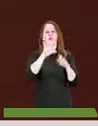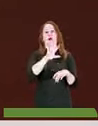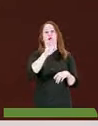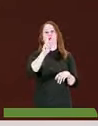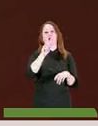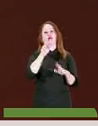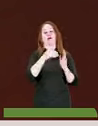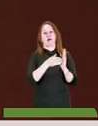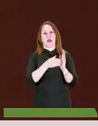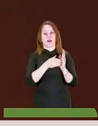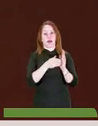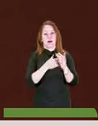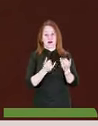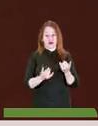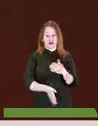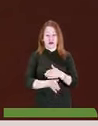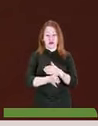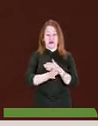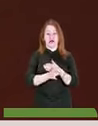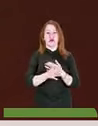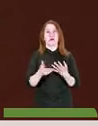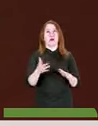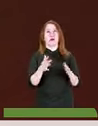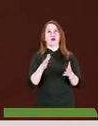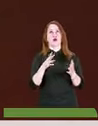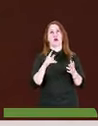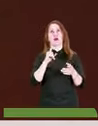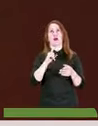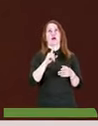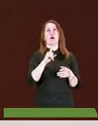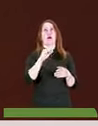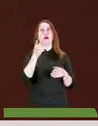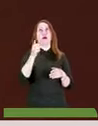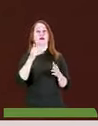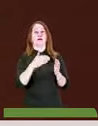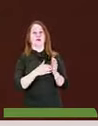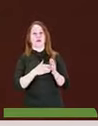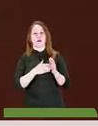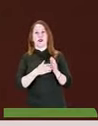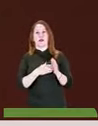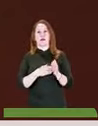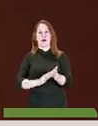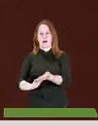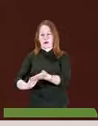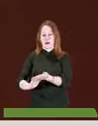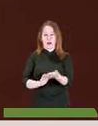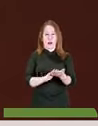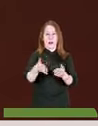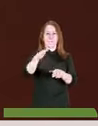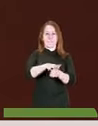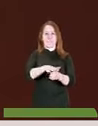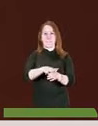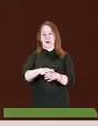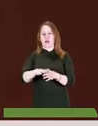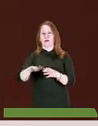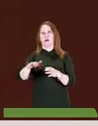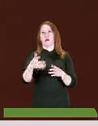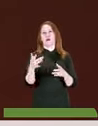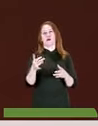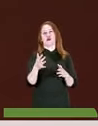hoy, continuando a ese ritmo, estamos sobre los 110 mil huecos tapados. Es decir, estamos tapando un